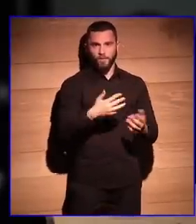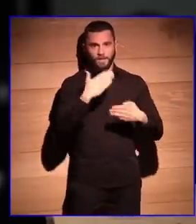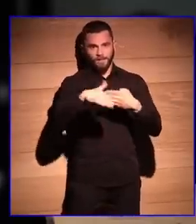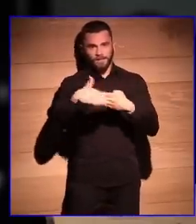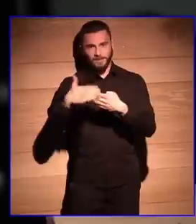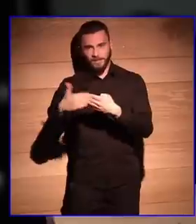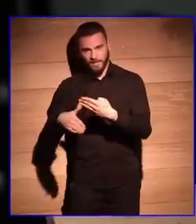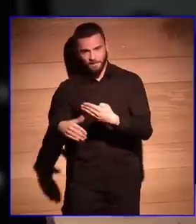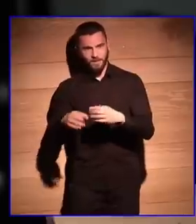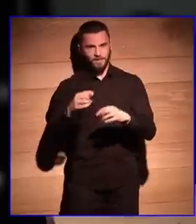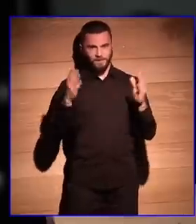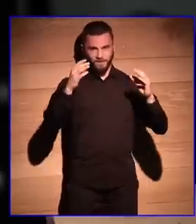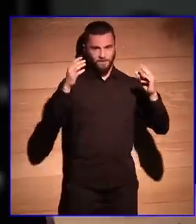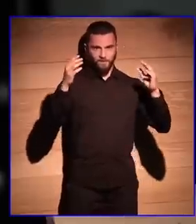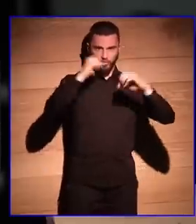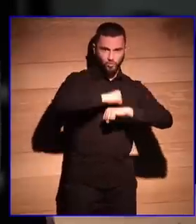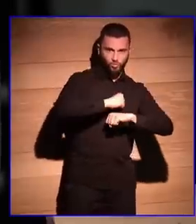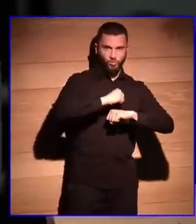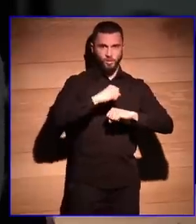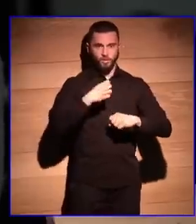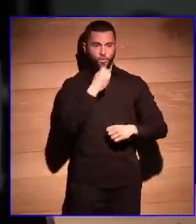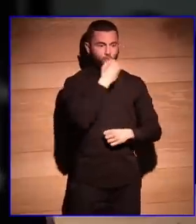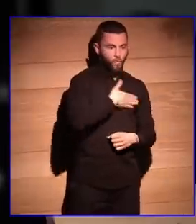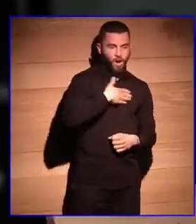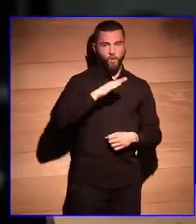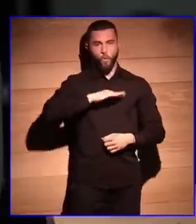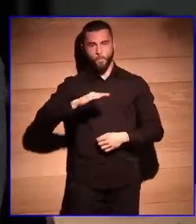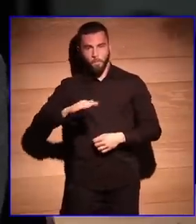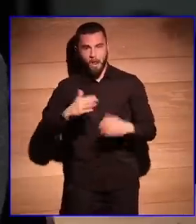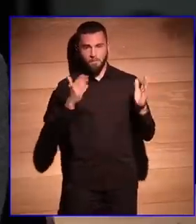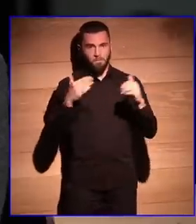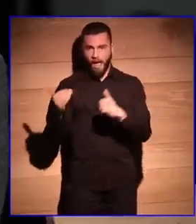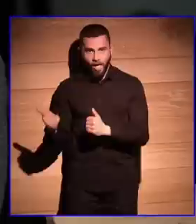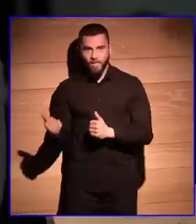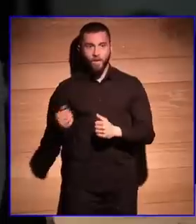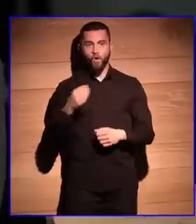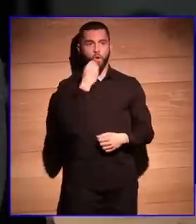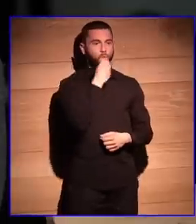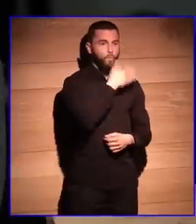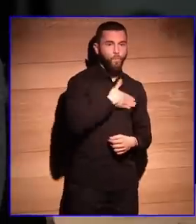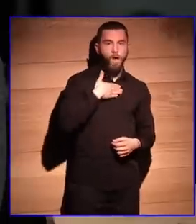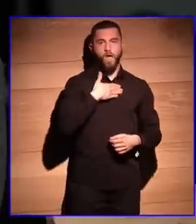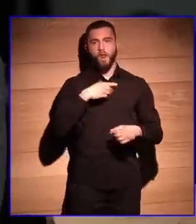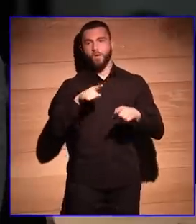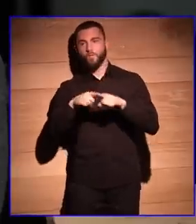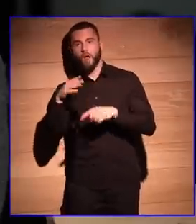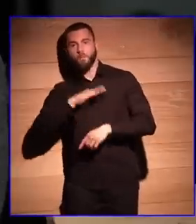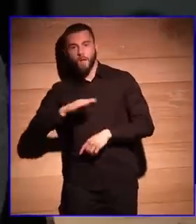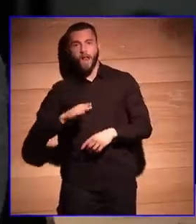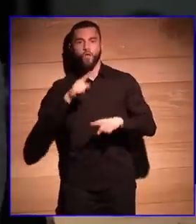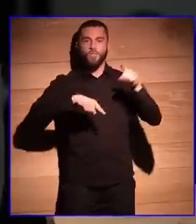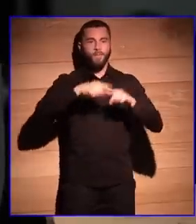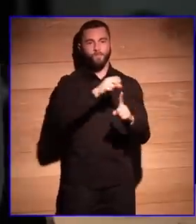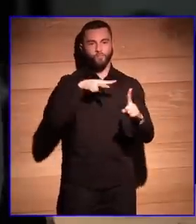límites. Nada es enteramente bueno ni es enteramente malo, o todo es tan bueno como malo, según se enfoque. Pero es